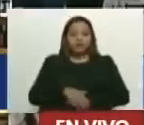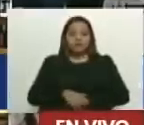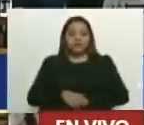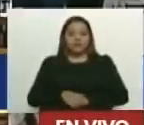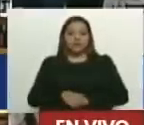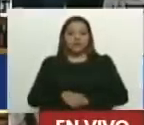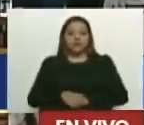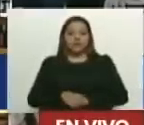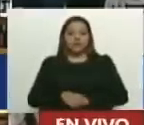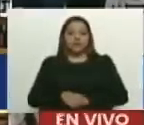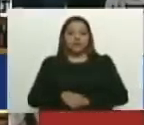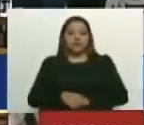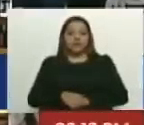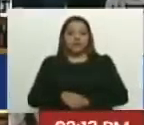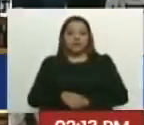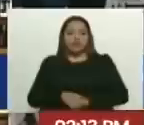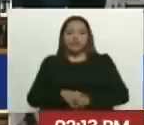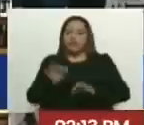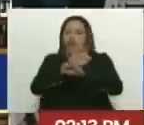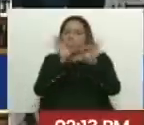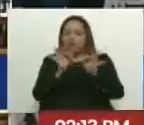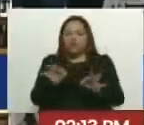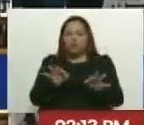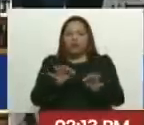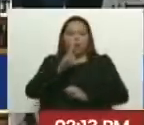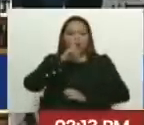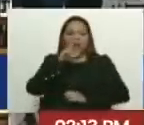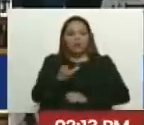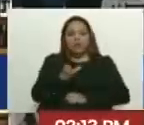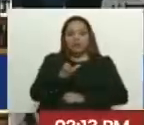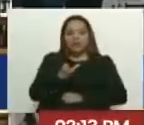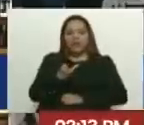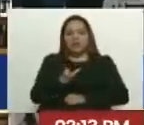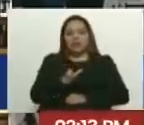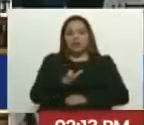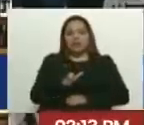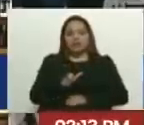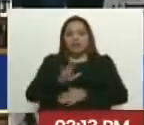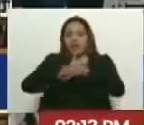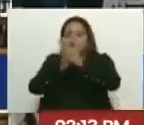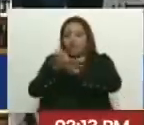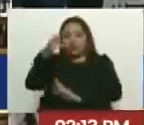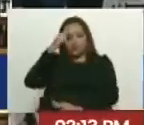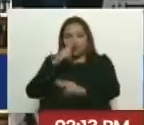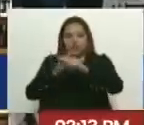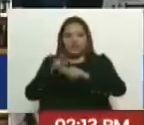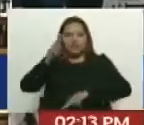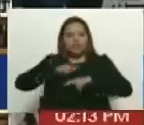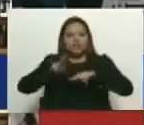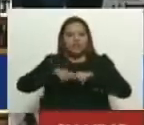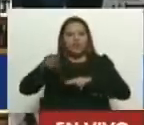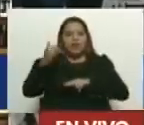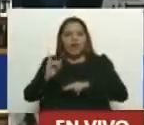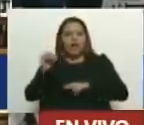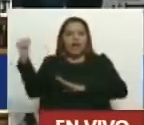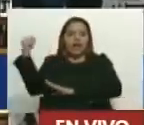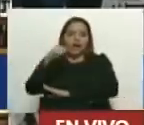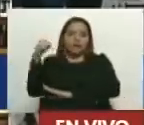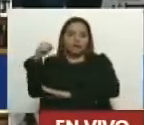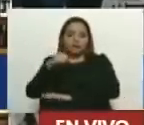menos que de manera repudiable ultrajar el honor de los niños que sufren de